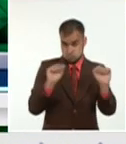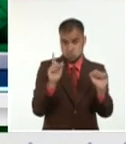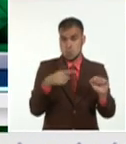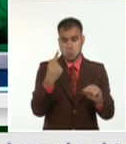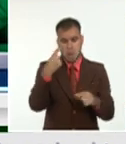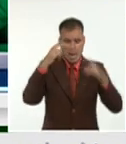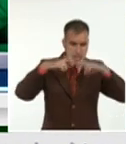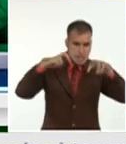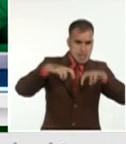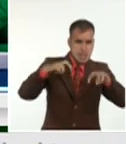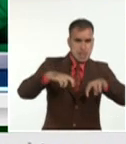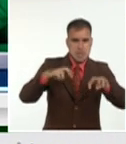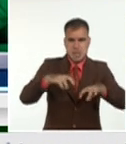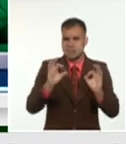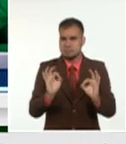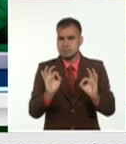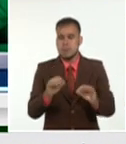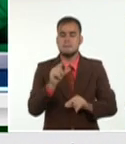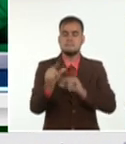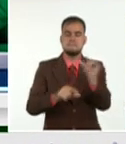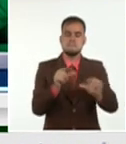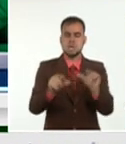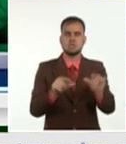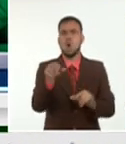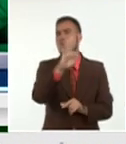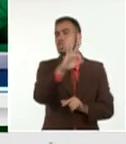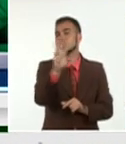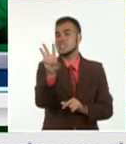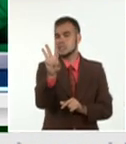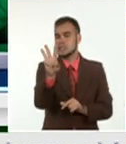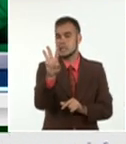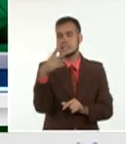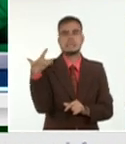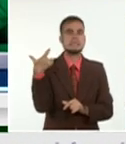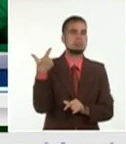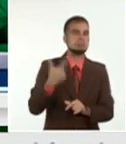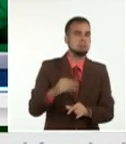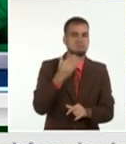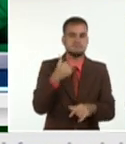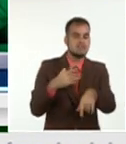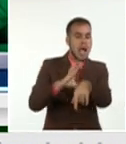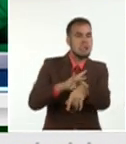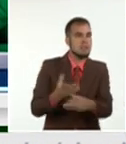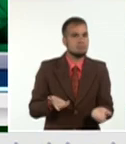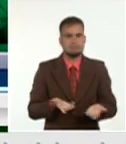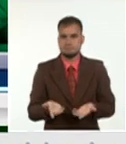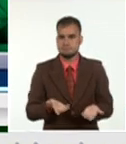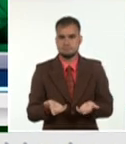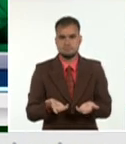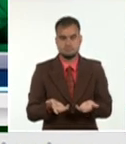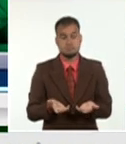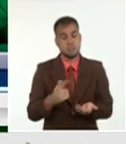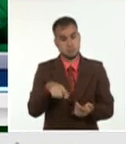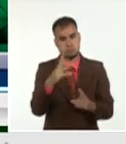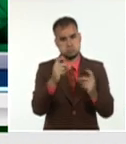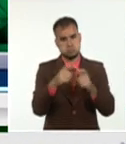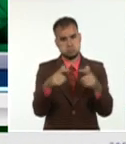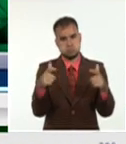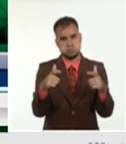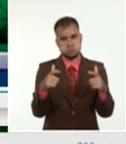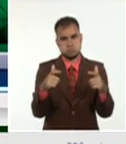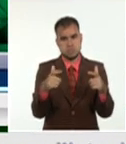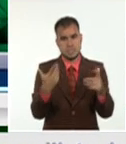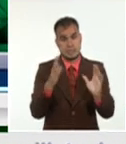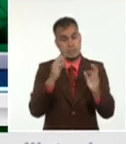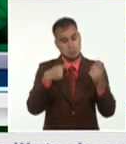de infección de 83 de las personas, una cifra muy elevada, de casos confirmados sin precisar